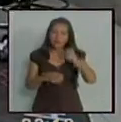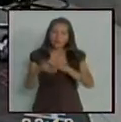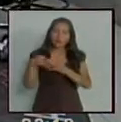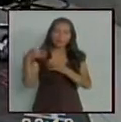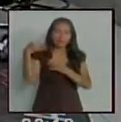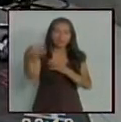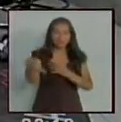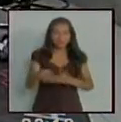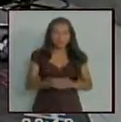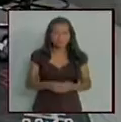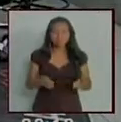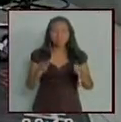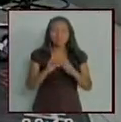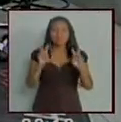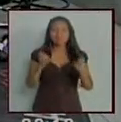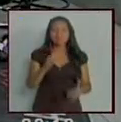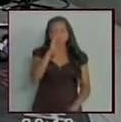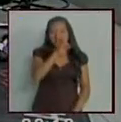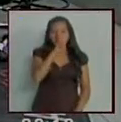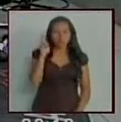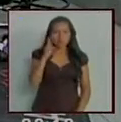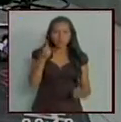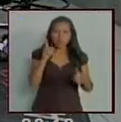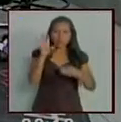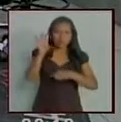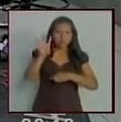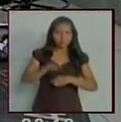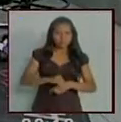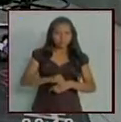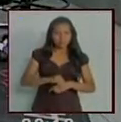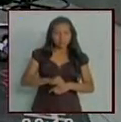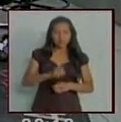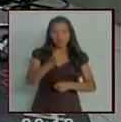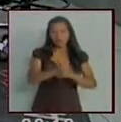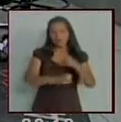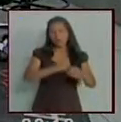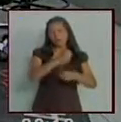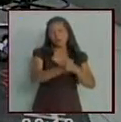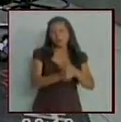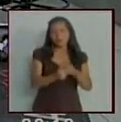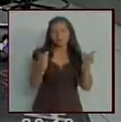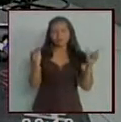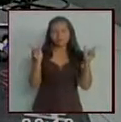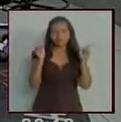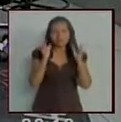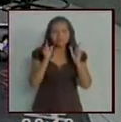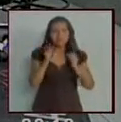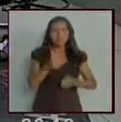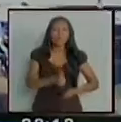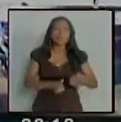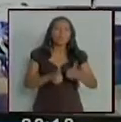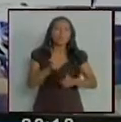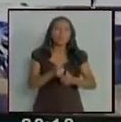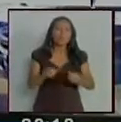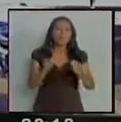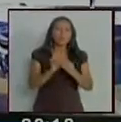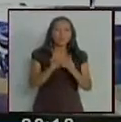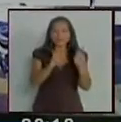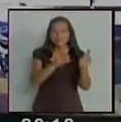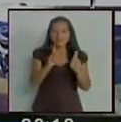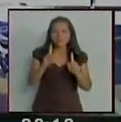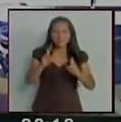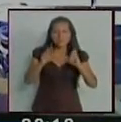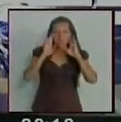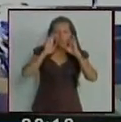larga. Respecto a la hipoacusia adquirida, la que vamos adquiriendo a través de los años, doctor, generalmente, ¿cuáles son aquellos síntomas